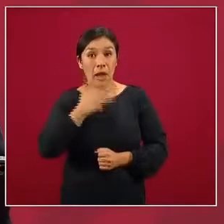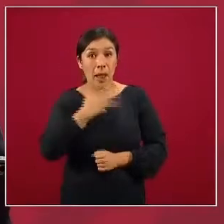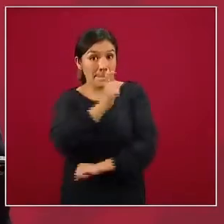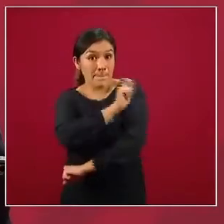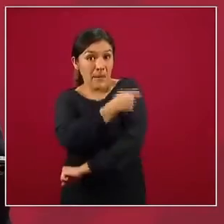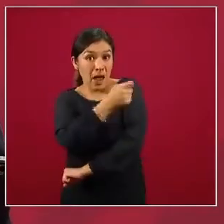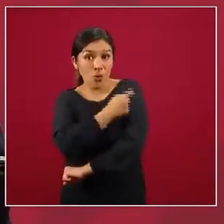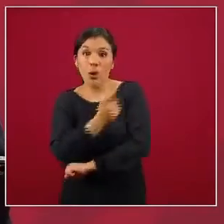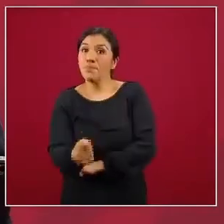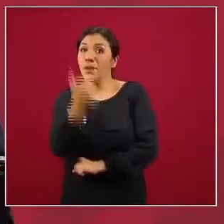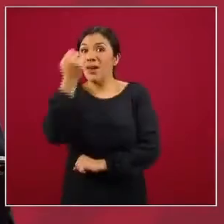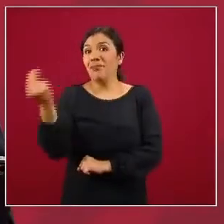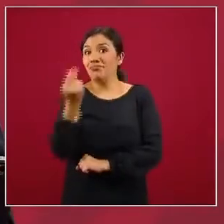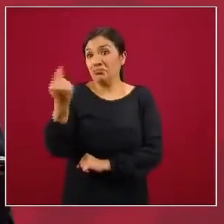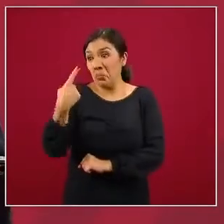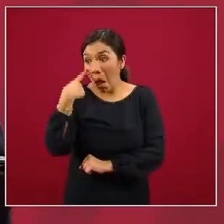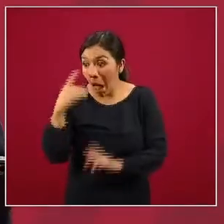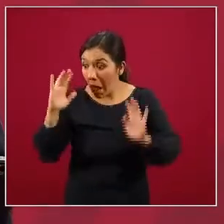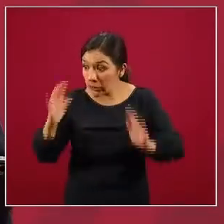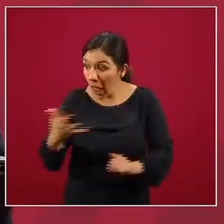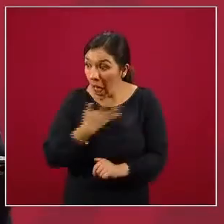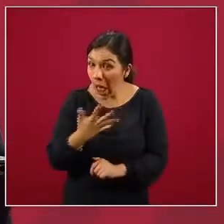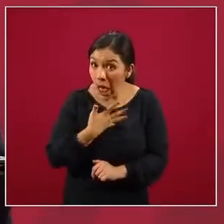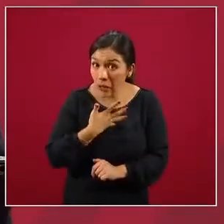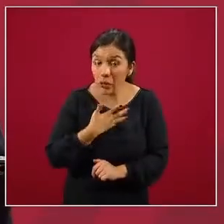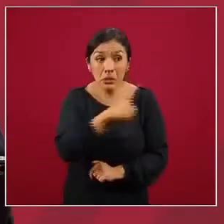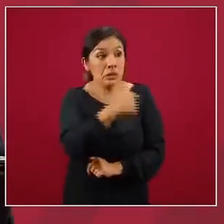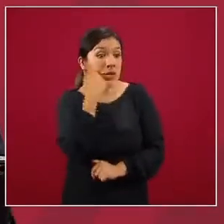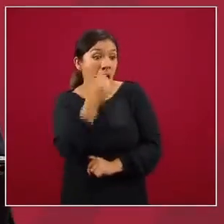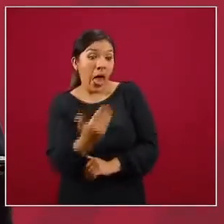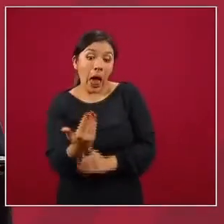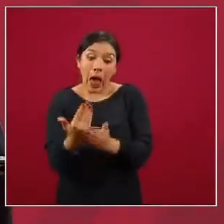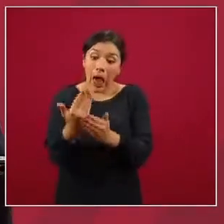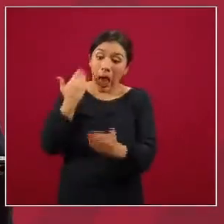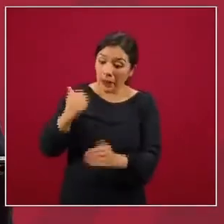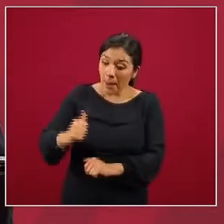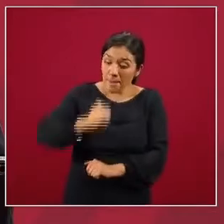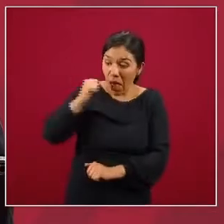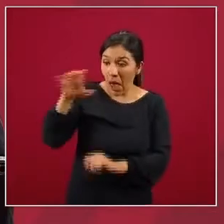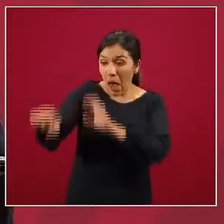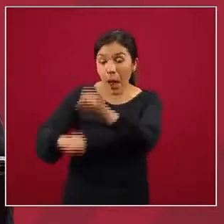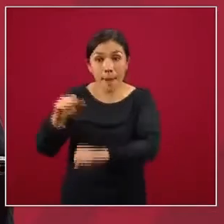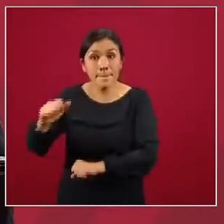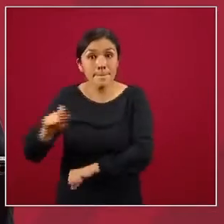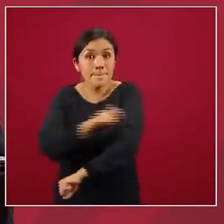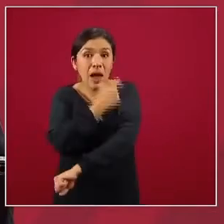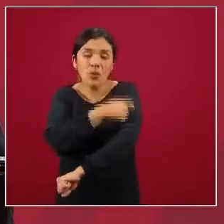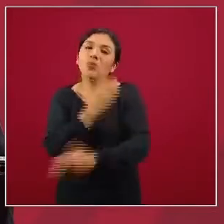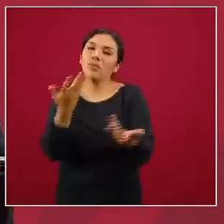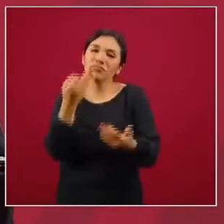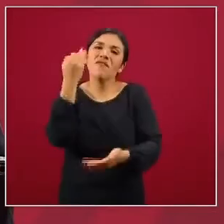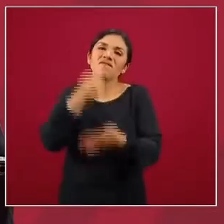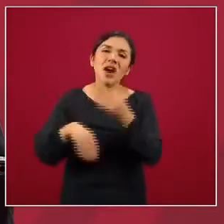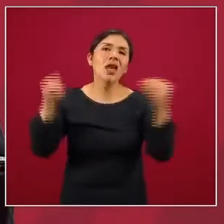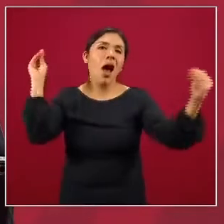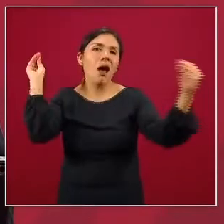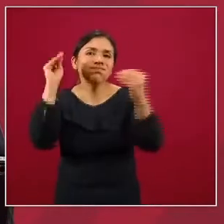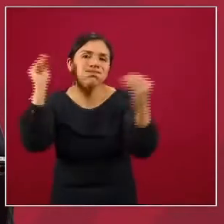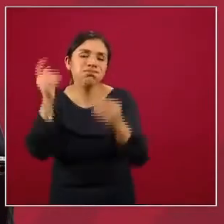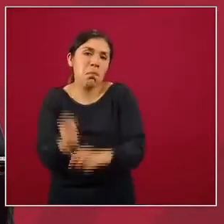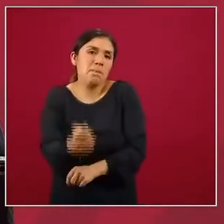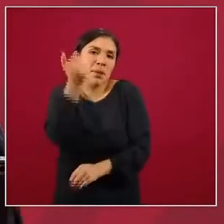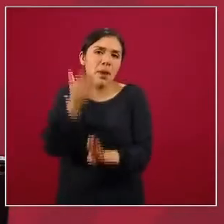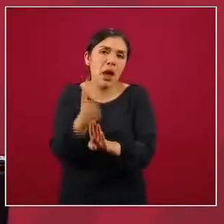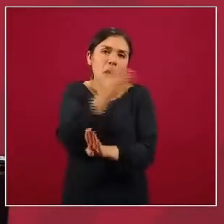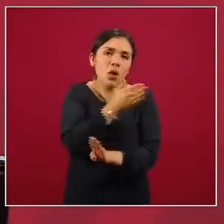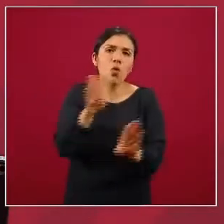lo primero que se requiere y el acceso preferente, estamos utilizando todos los mecanismos de la diplomacia necesarios